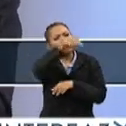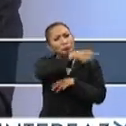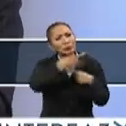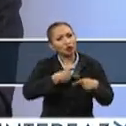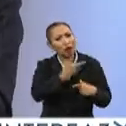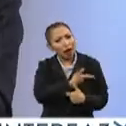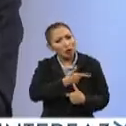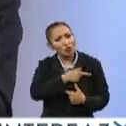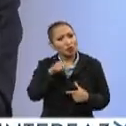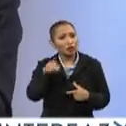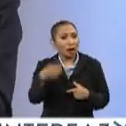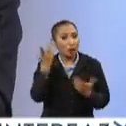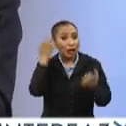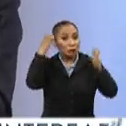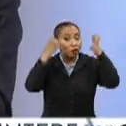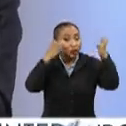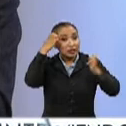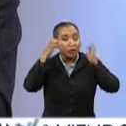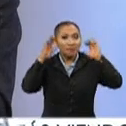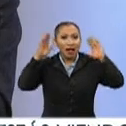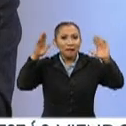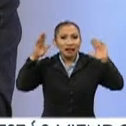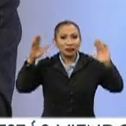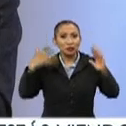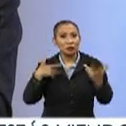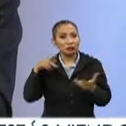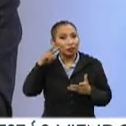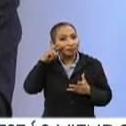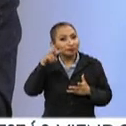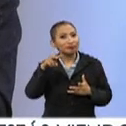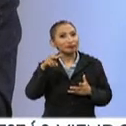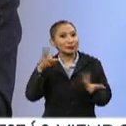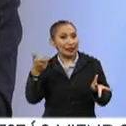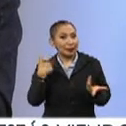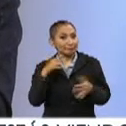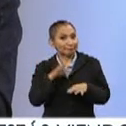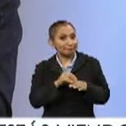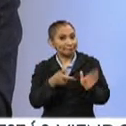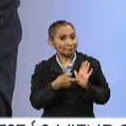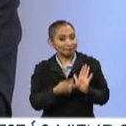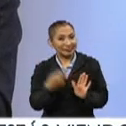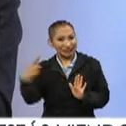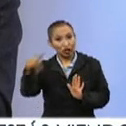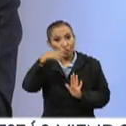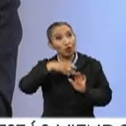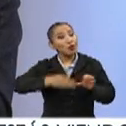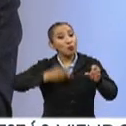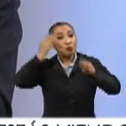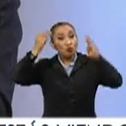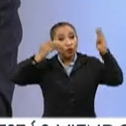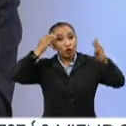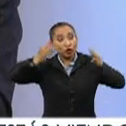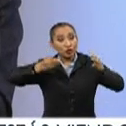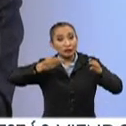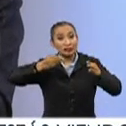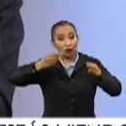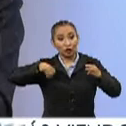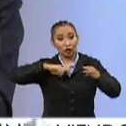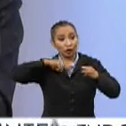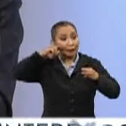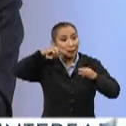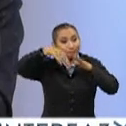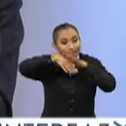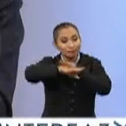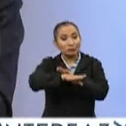sociedad mexicana, una exposición maravillosa que han pues permitido dentro de sus muros que nosotros